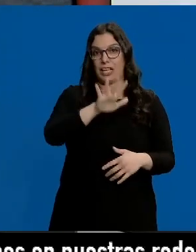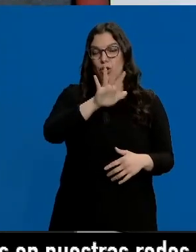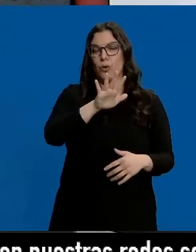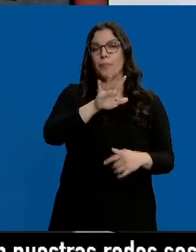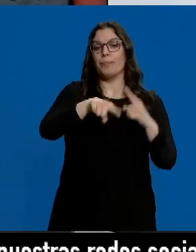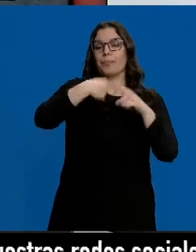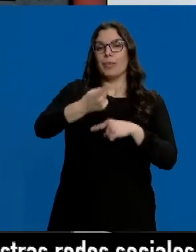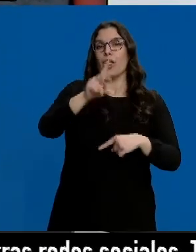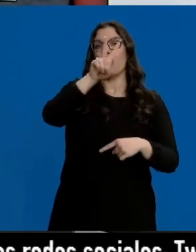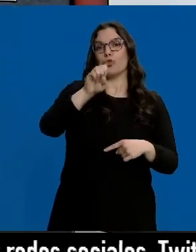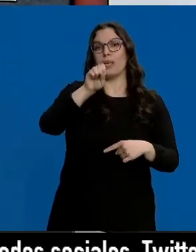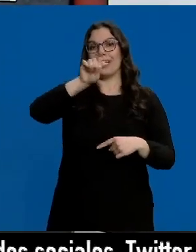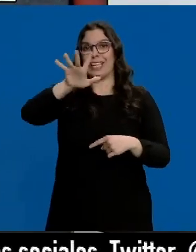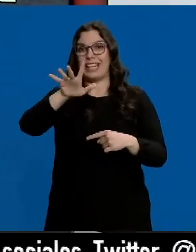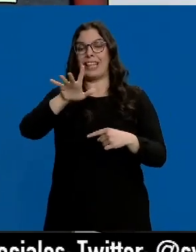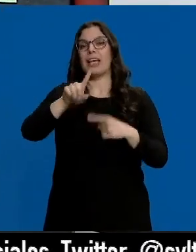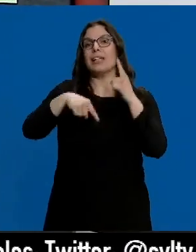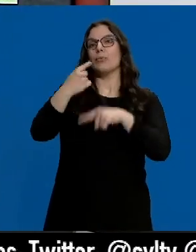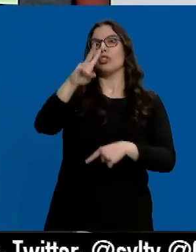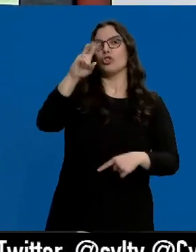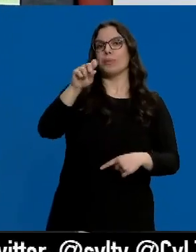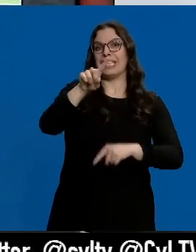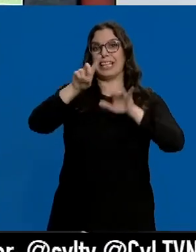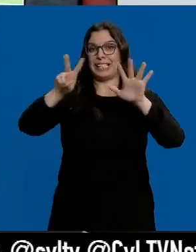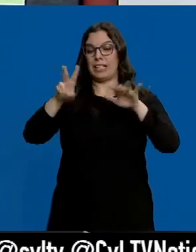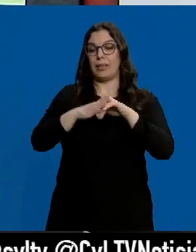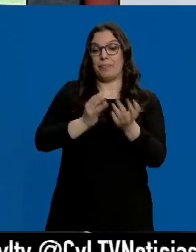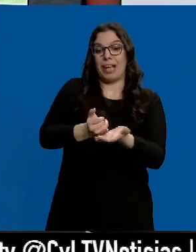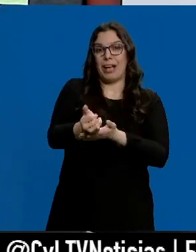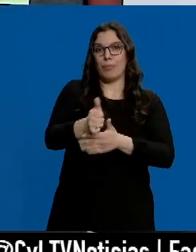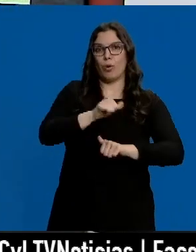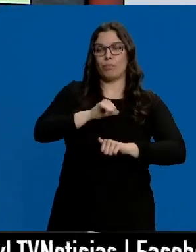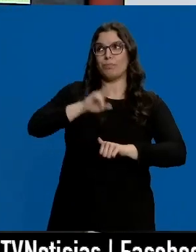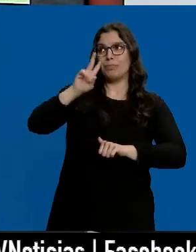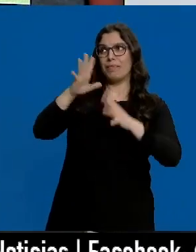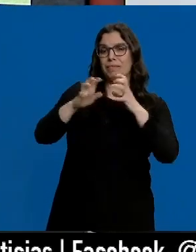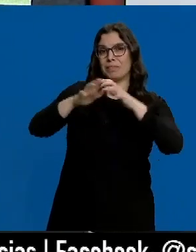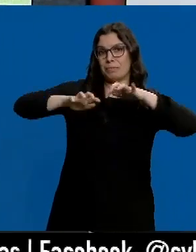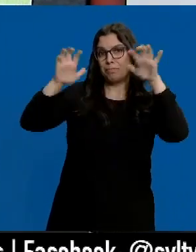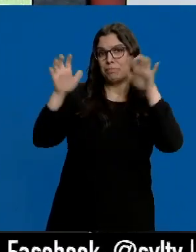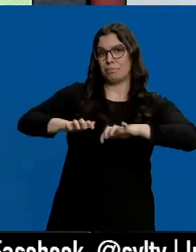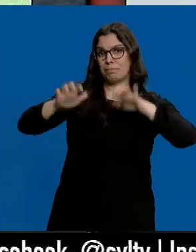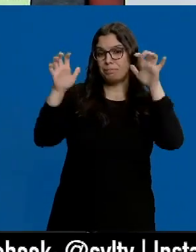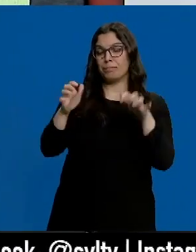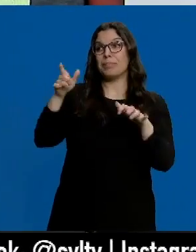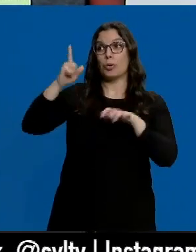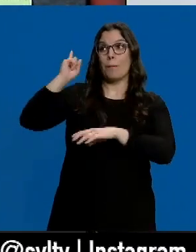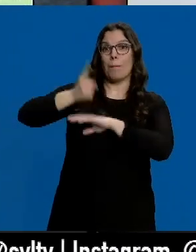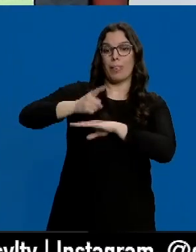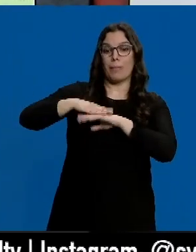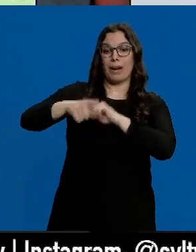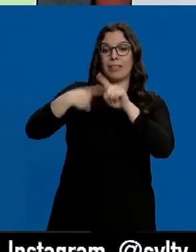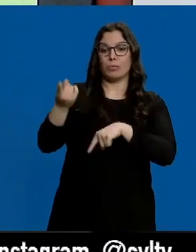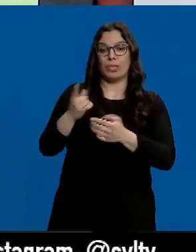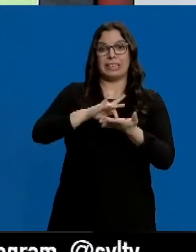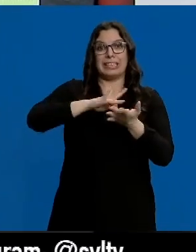2005, 2015 y 2017. El campo sigue esperando que llueva pronto. De eso depende que las campañas no se